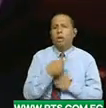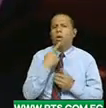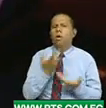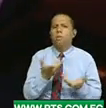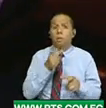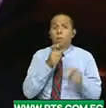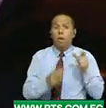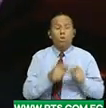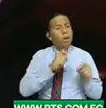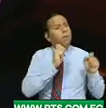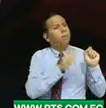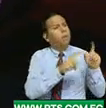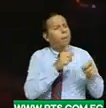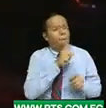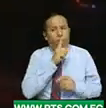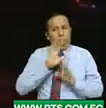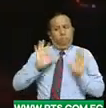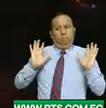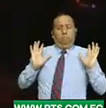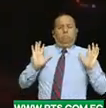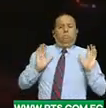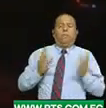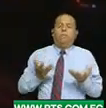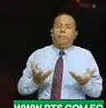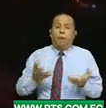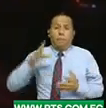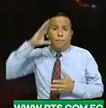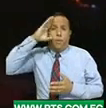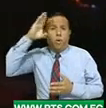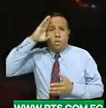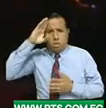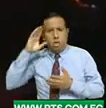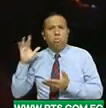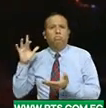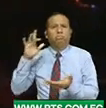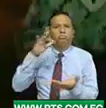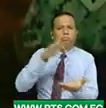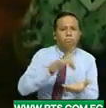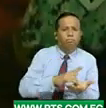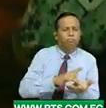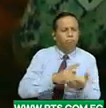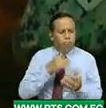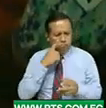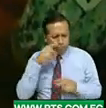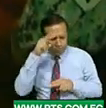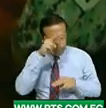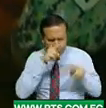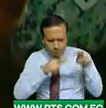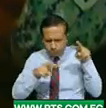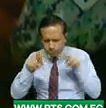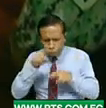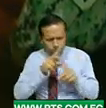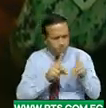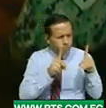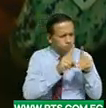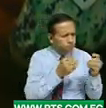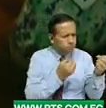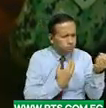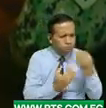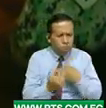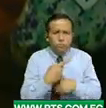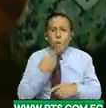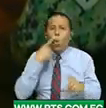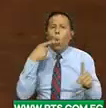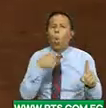quisieron dar detalles de lo ocurrido, pero Criminalística se encontraba en el punto, recolectando pistas y datos. De 35